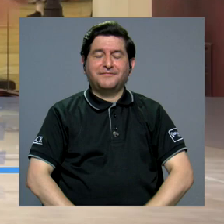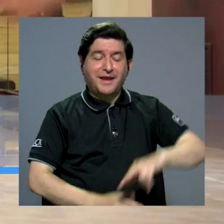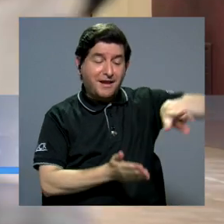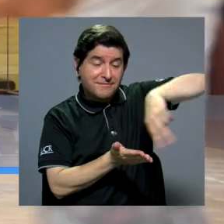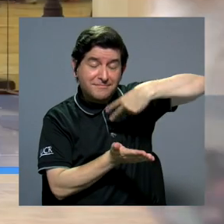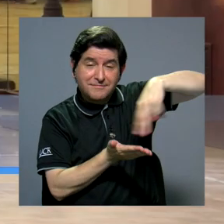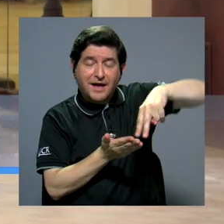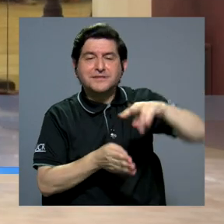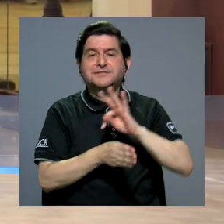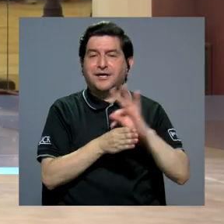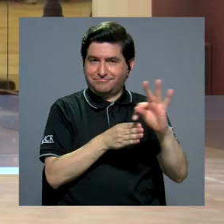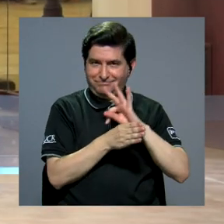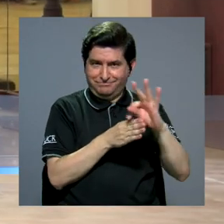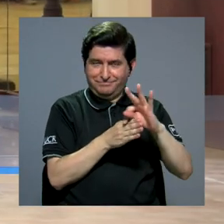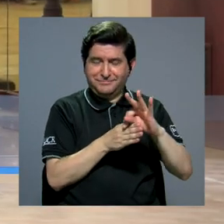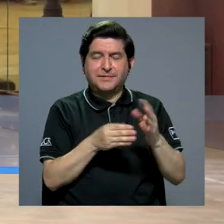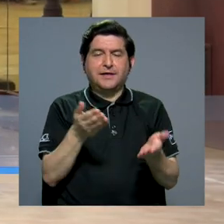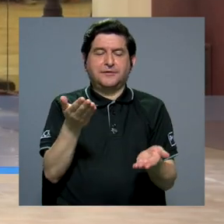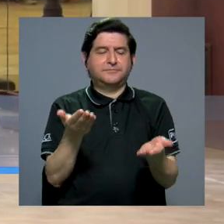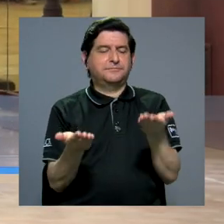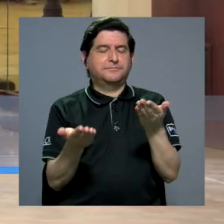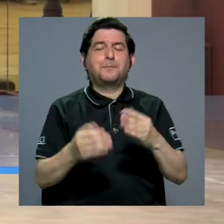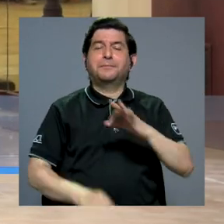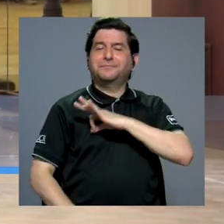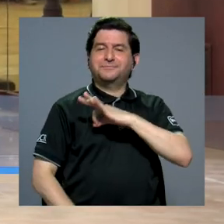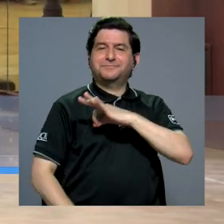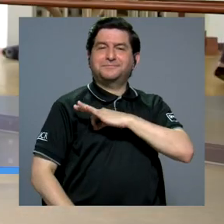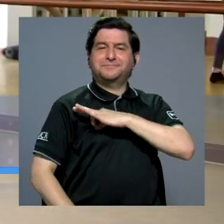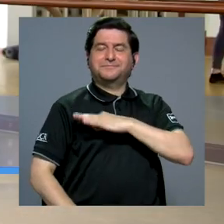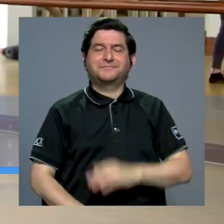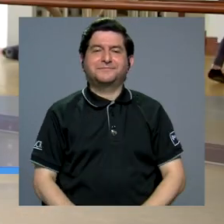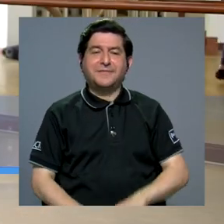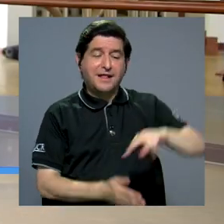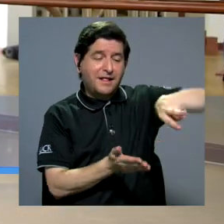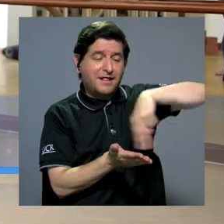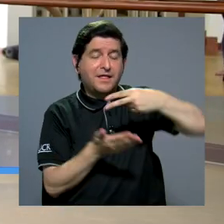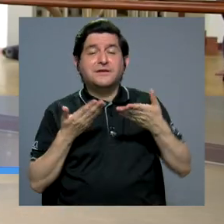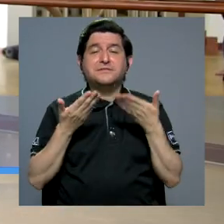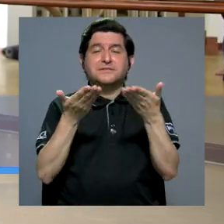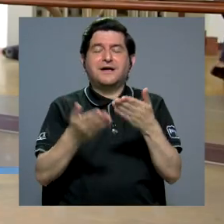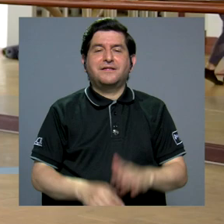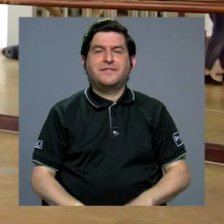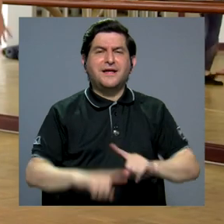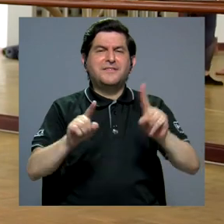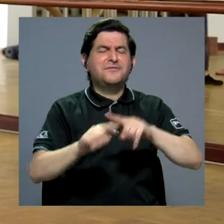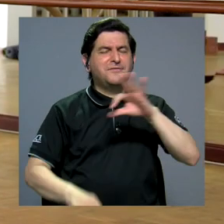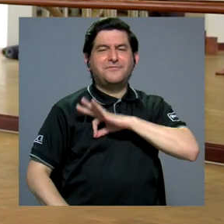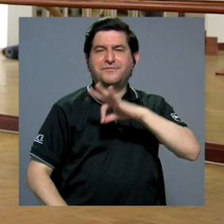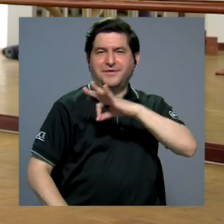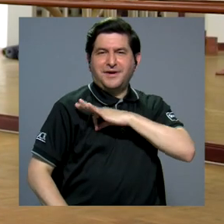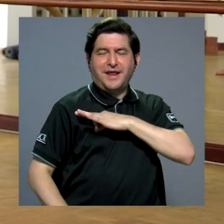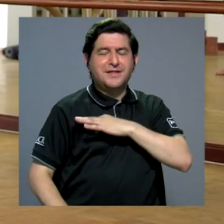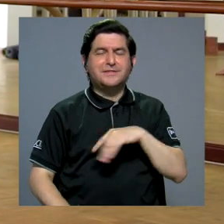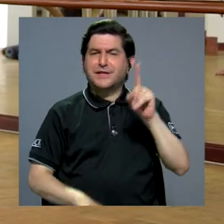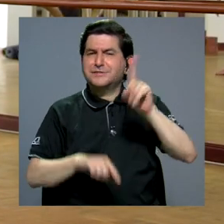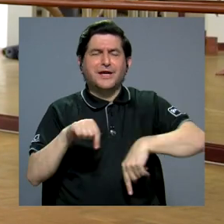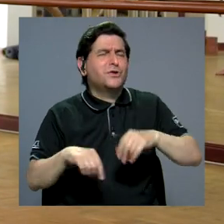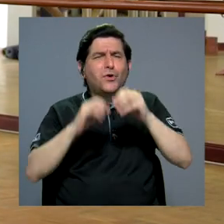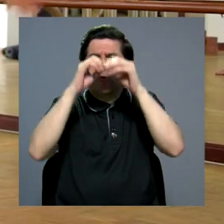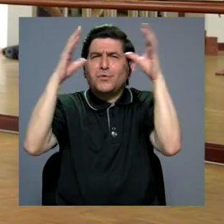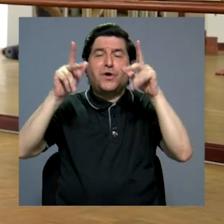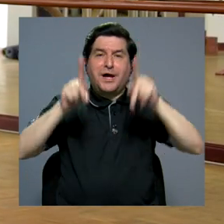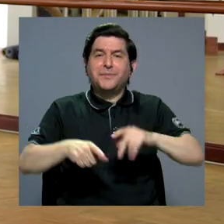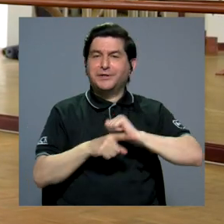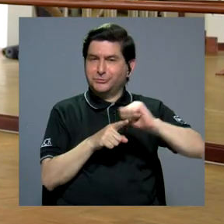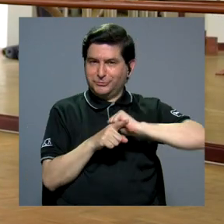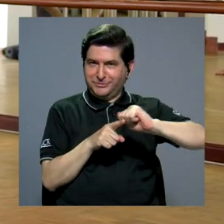La danza es terapia, equilibrio y bienestar. La danza proporciona una serie de beneficios inimaginables a quienes